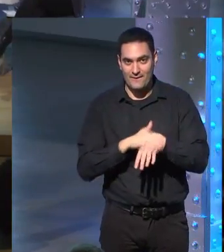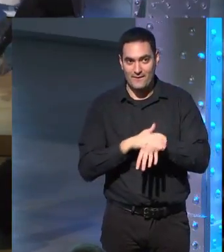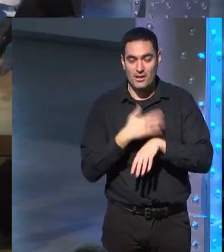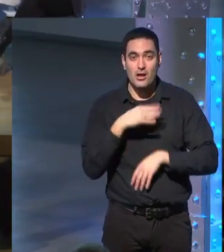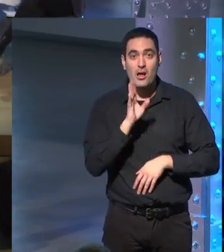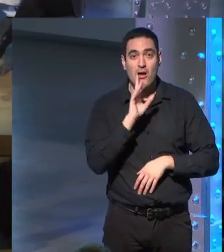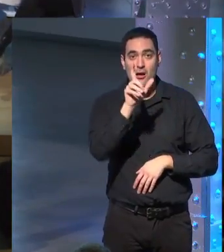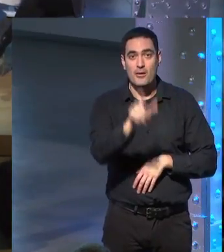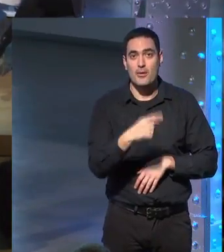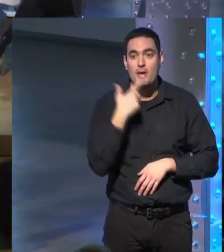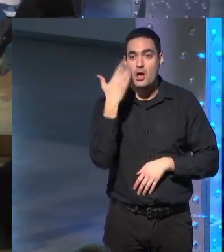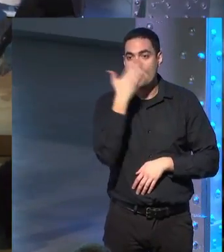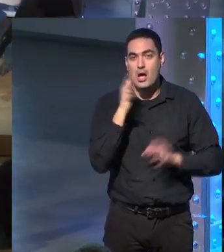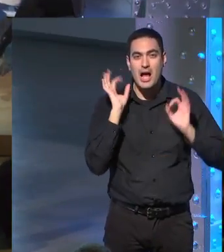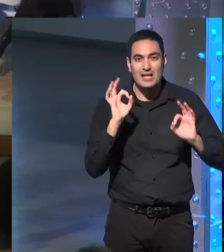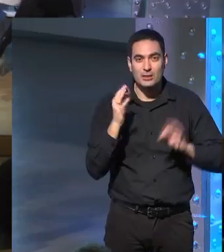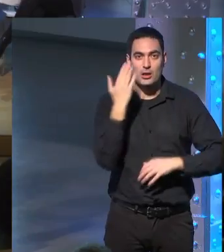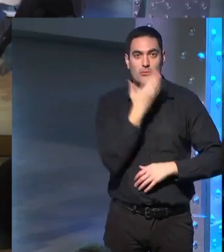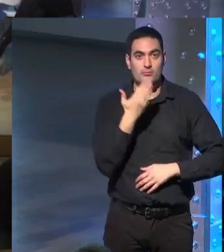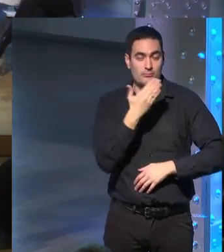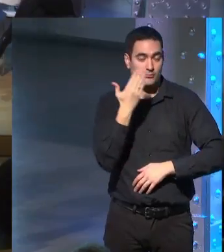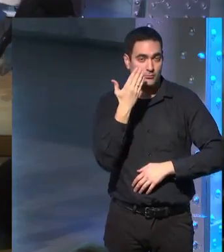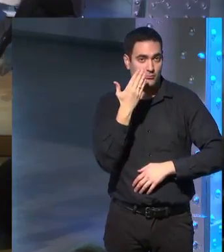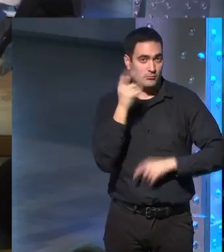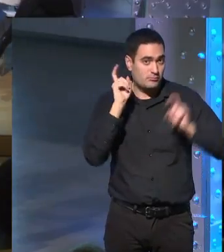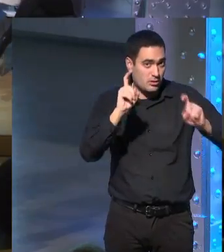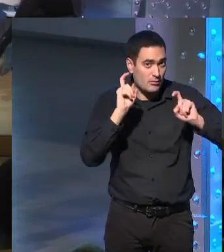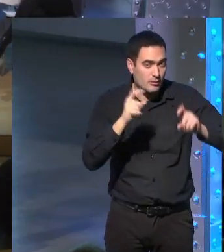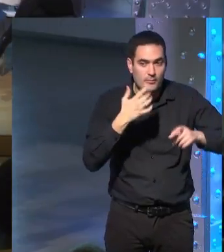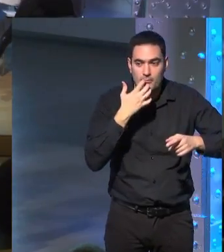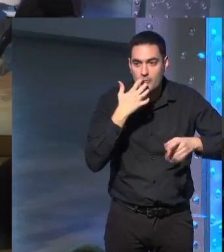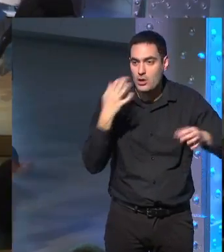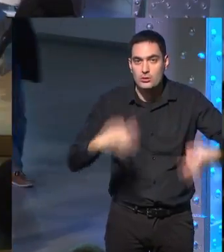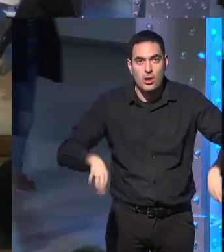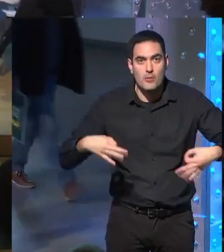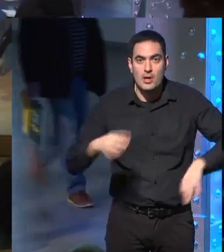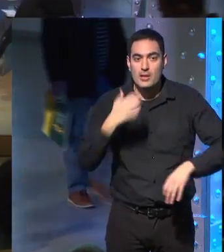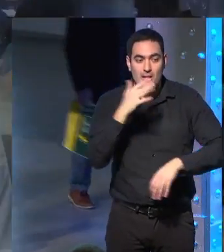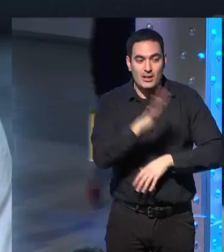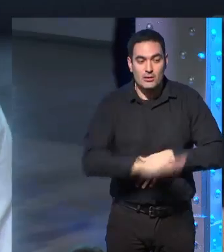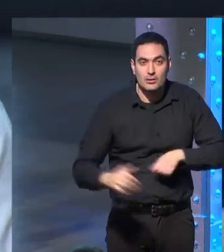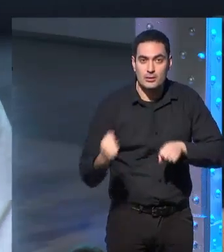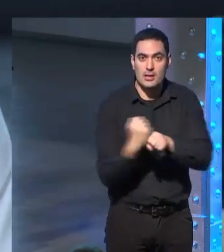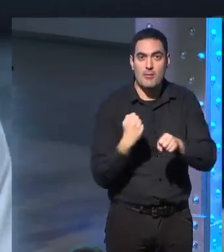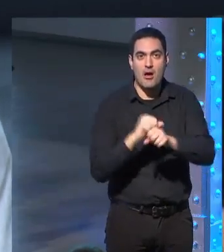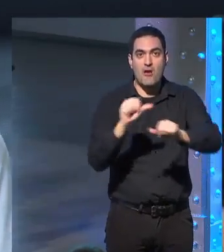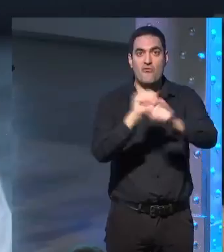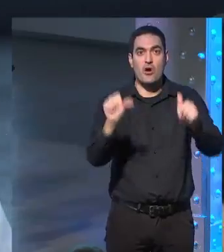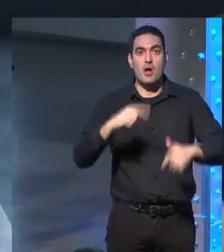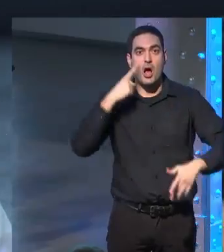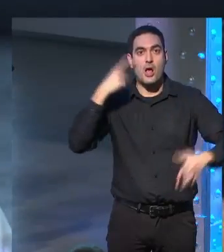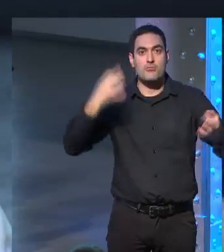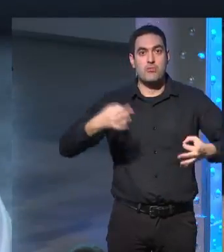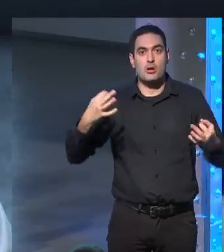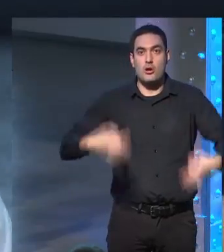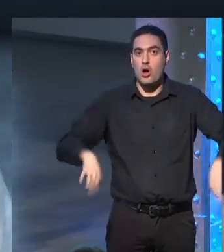Como decía, en las escuelas de magisterio tendría que ser algo muy, muy normal, pues enseñar cómo tienes que trabajar con los niños en una realidad que para ellos